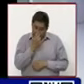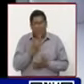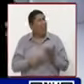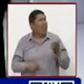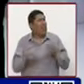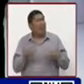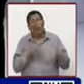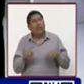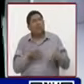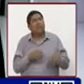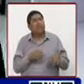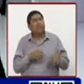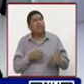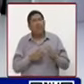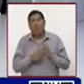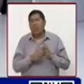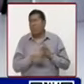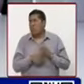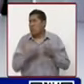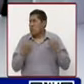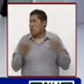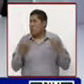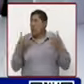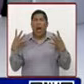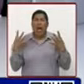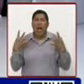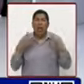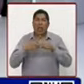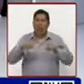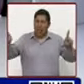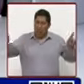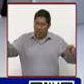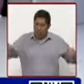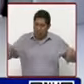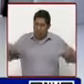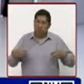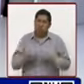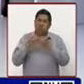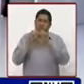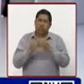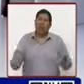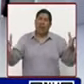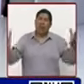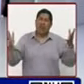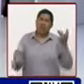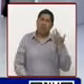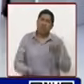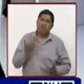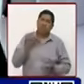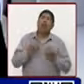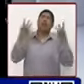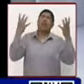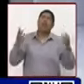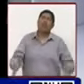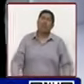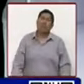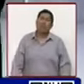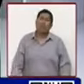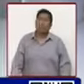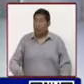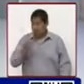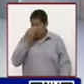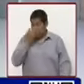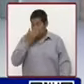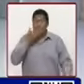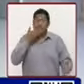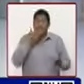se va a hacer ahora después de cuántas hectáreas hemos perdido con estos incendios, don Omar. Muy